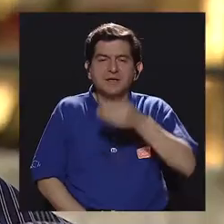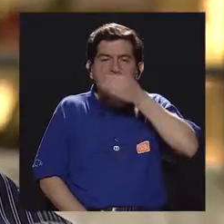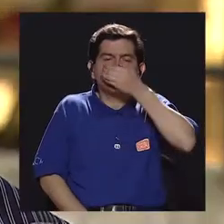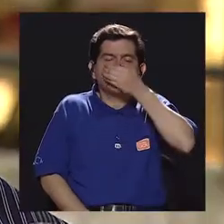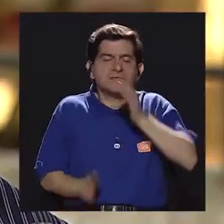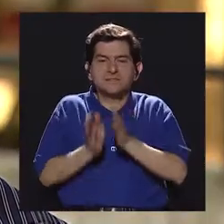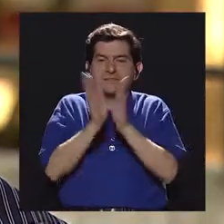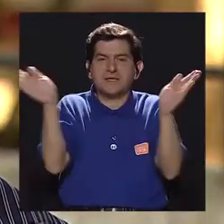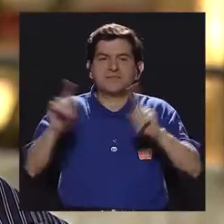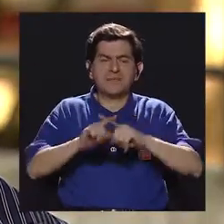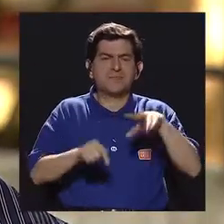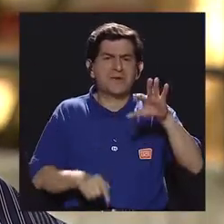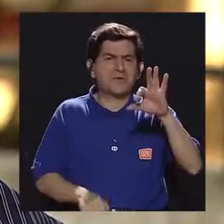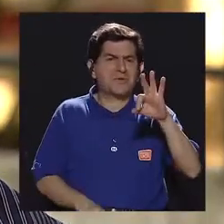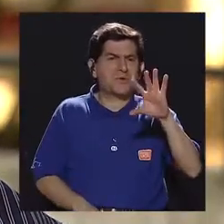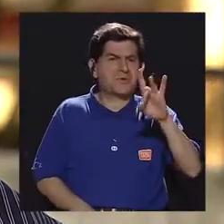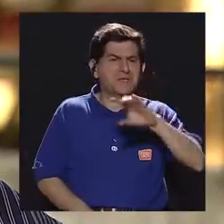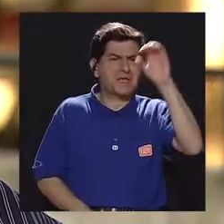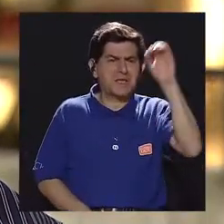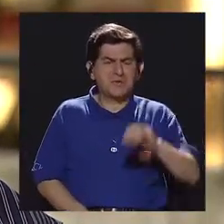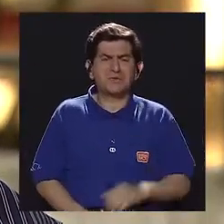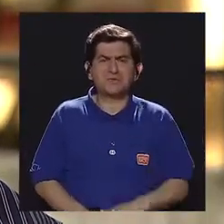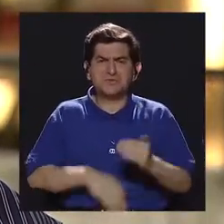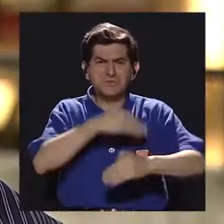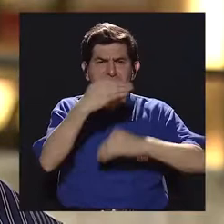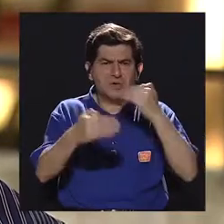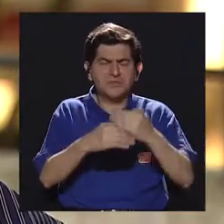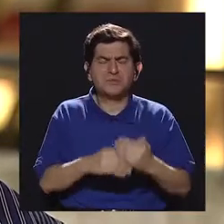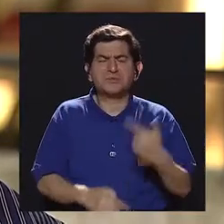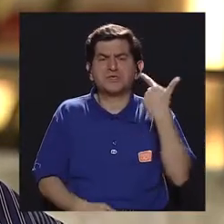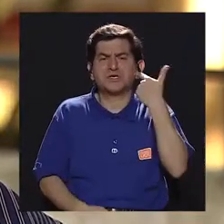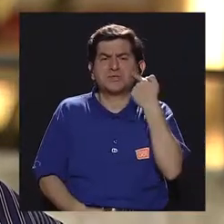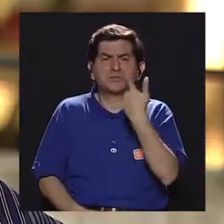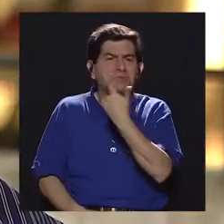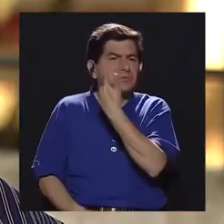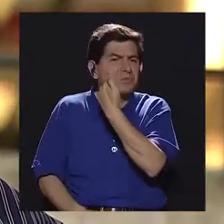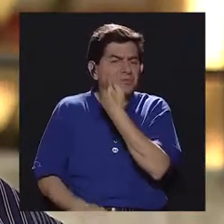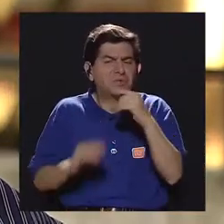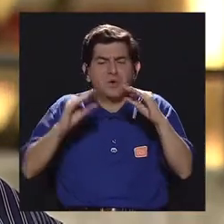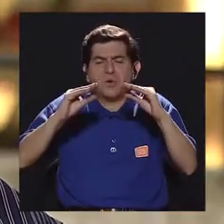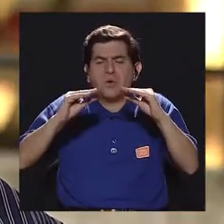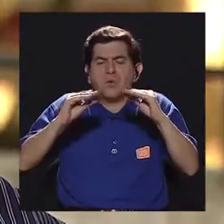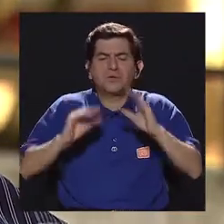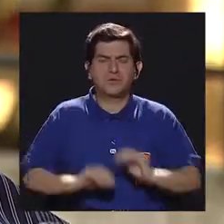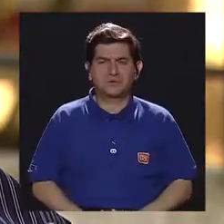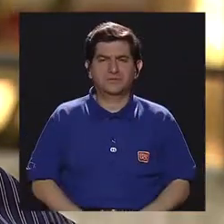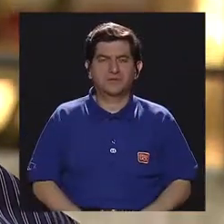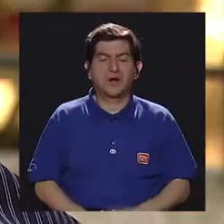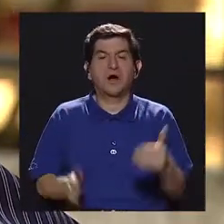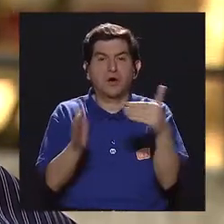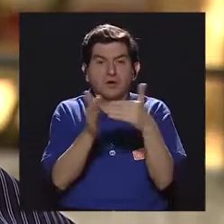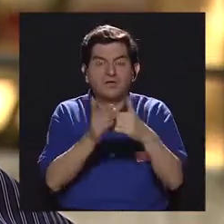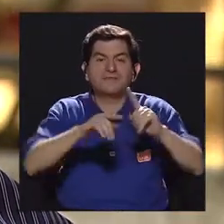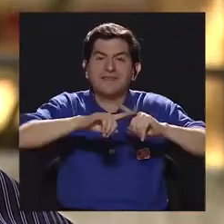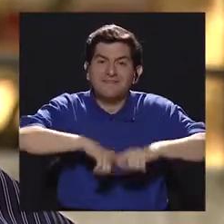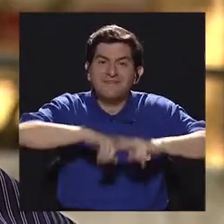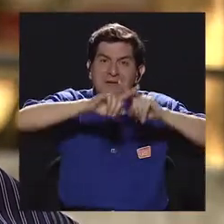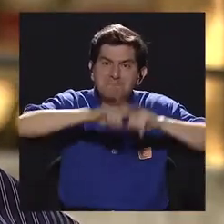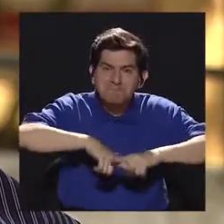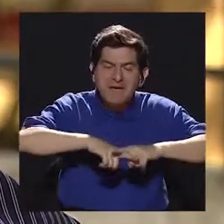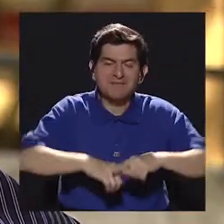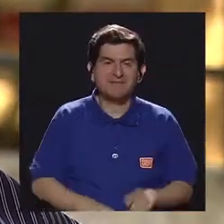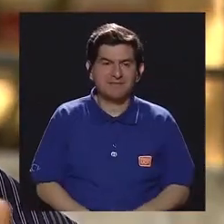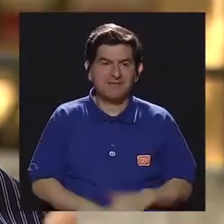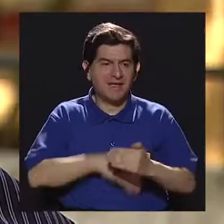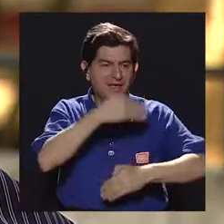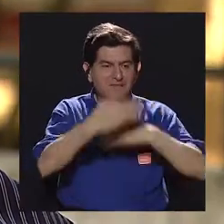pero 98% de las veces tal vez es un procedimiento bajo anestesia local. Una vez más, depende de